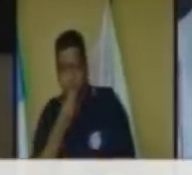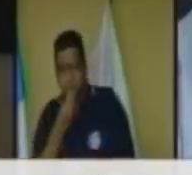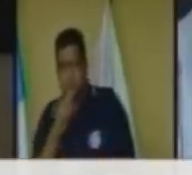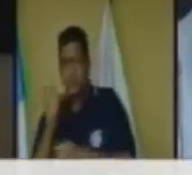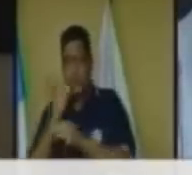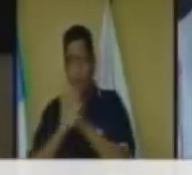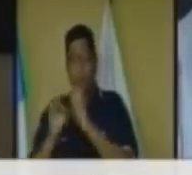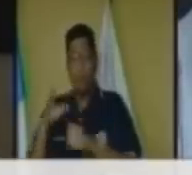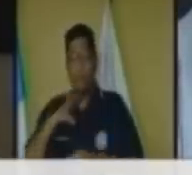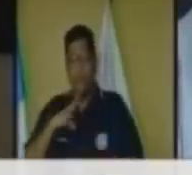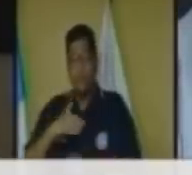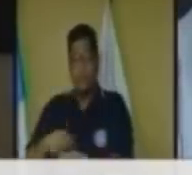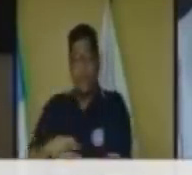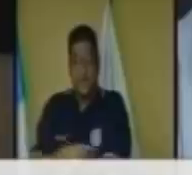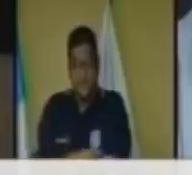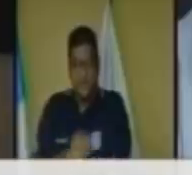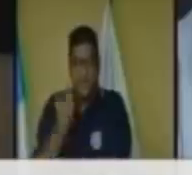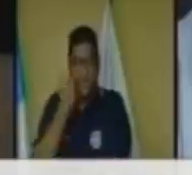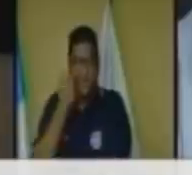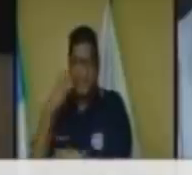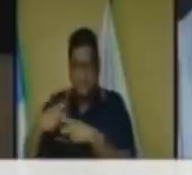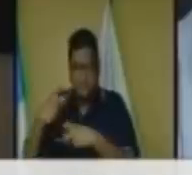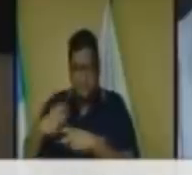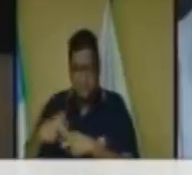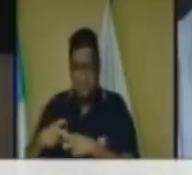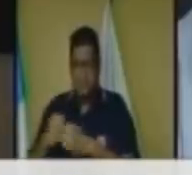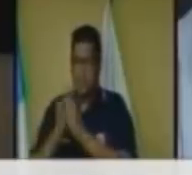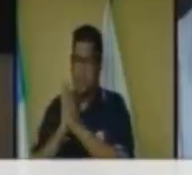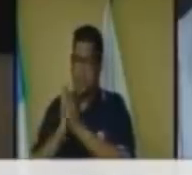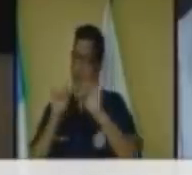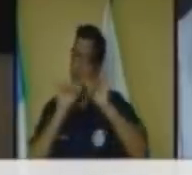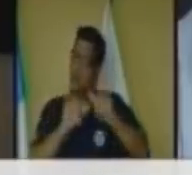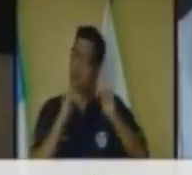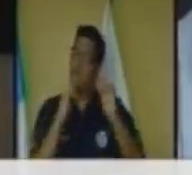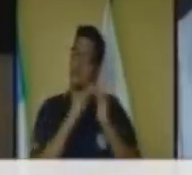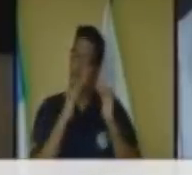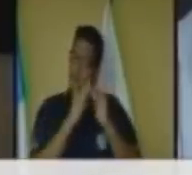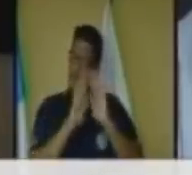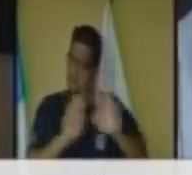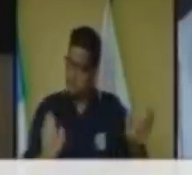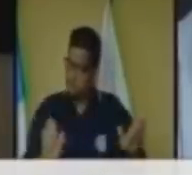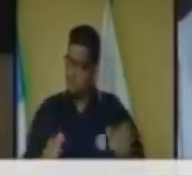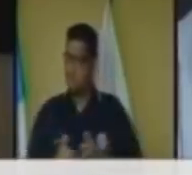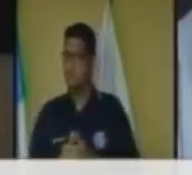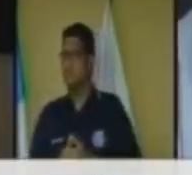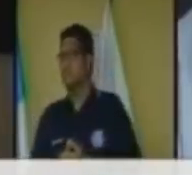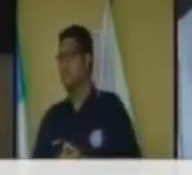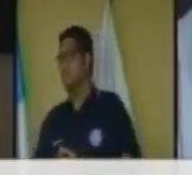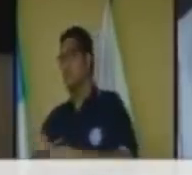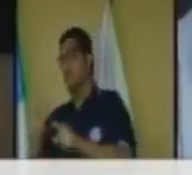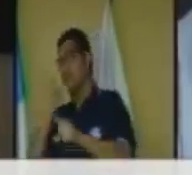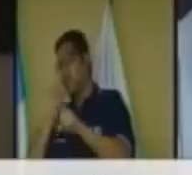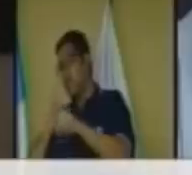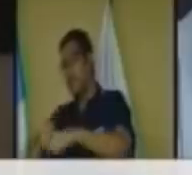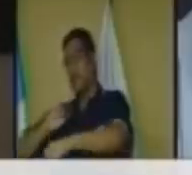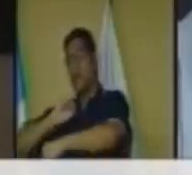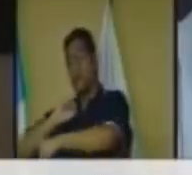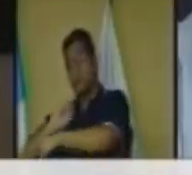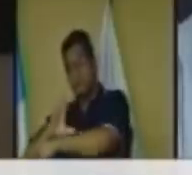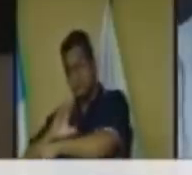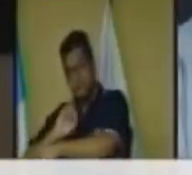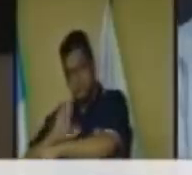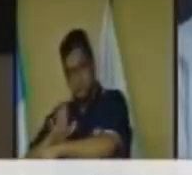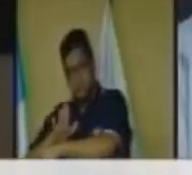puedo decir, la instrucción y la recomendación y la orden es para todos los